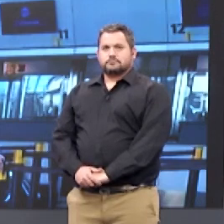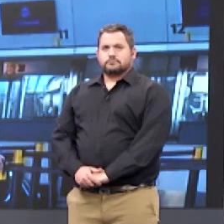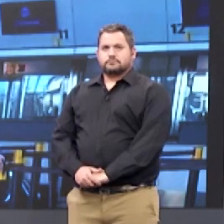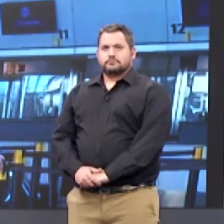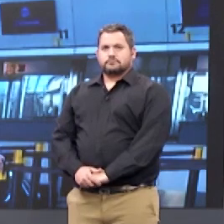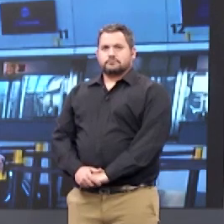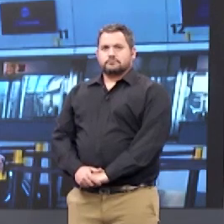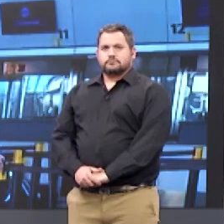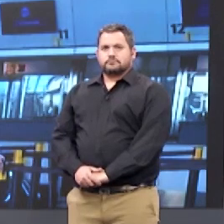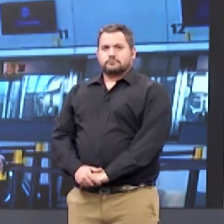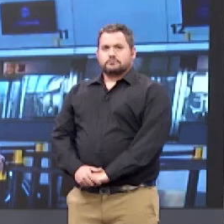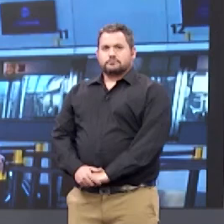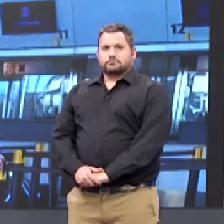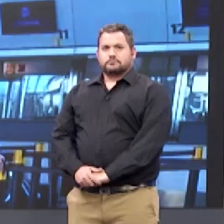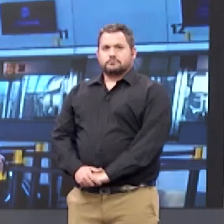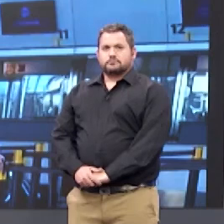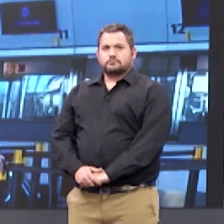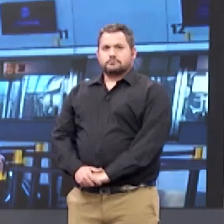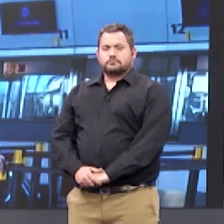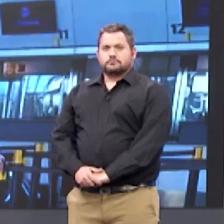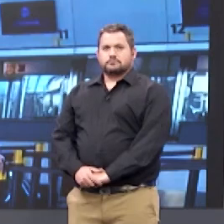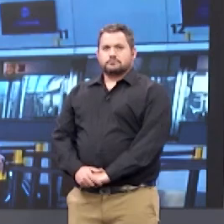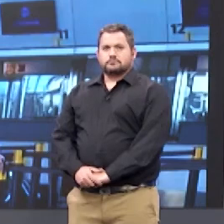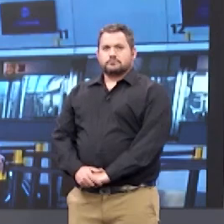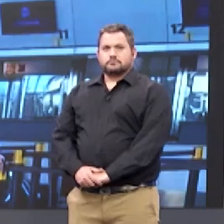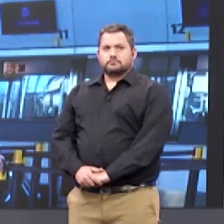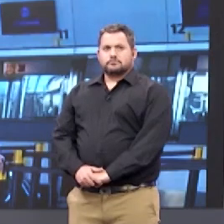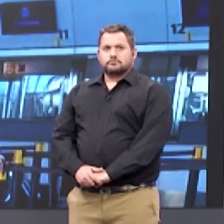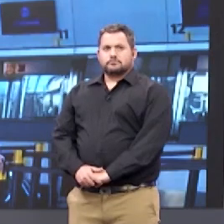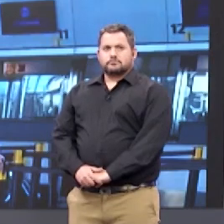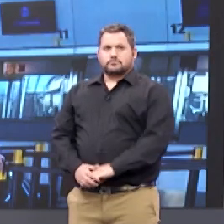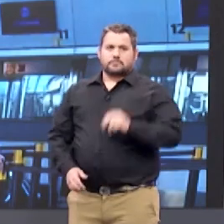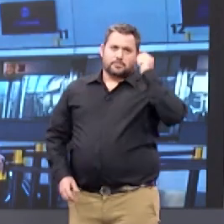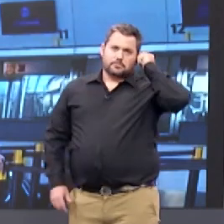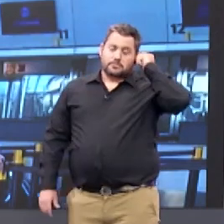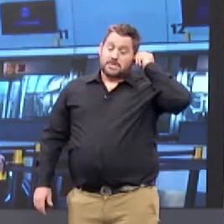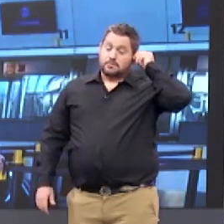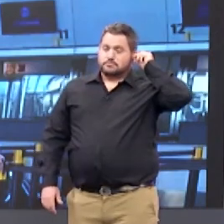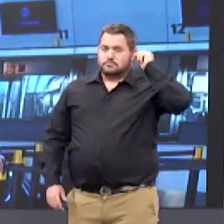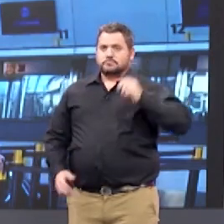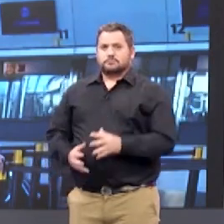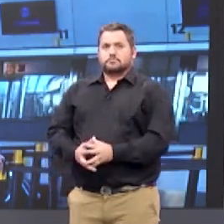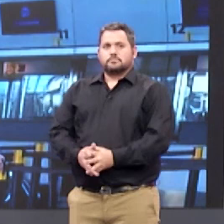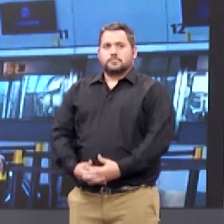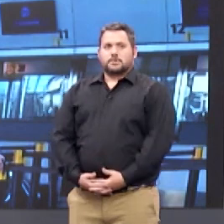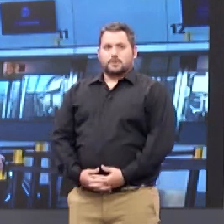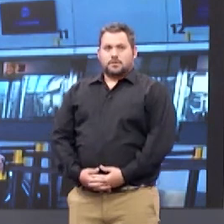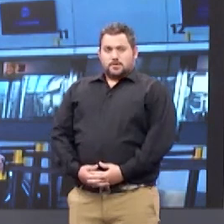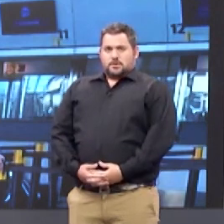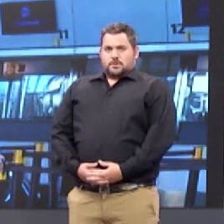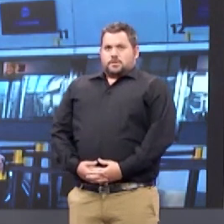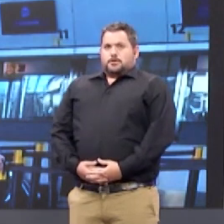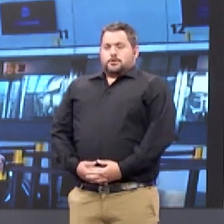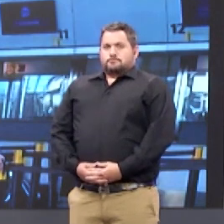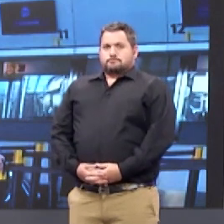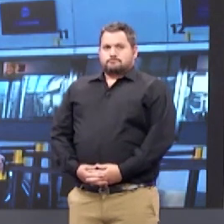antes del clásico con Instituto. No, esas cosas no... Puede ser. Sí, tranquilamente puede ser. Hablamos de fútbol, ¿no? Fútbol